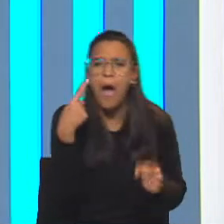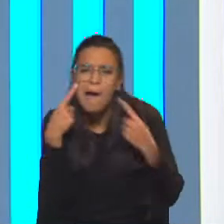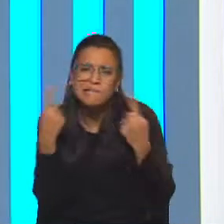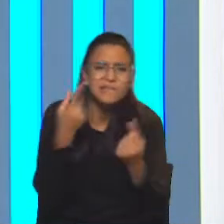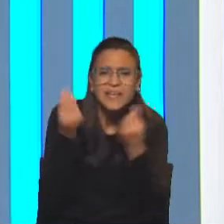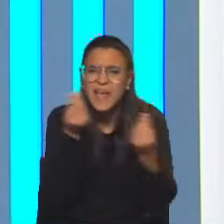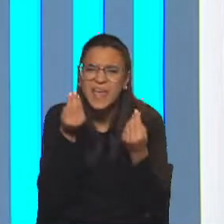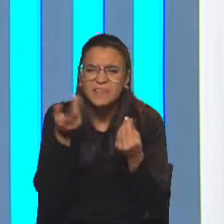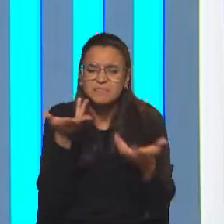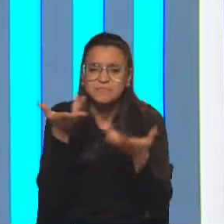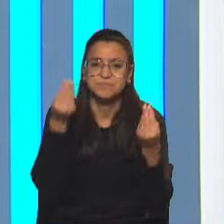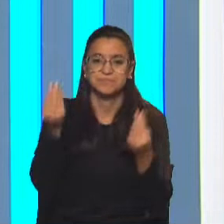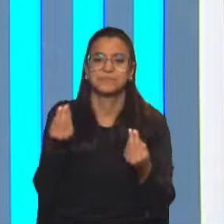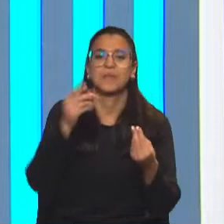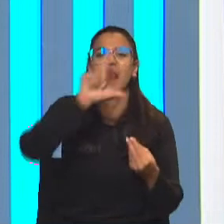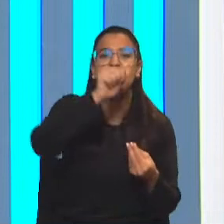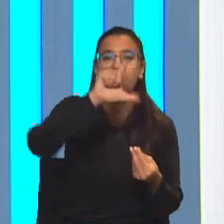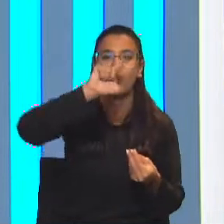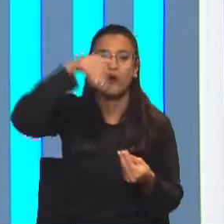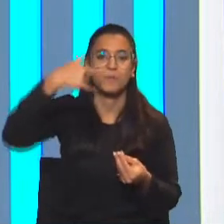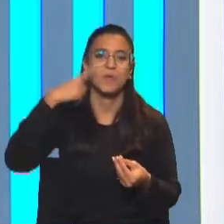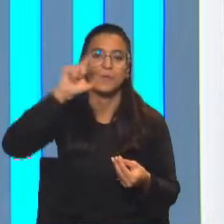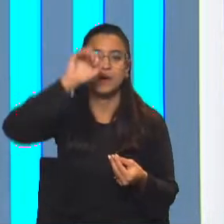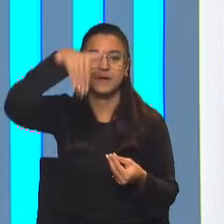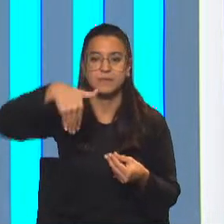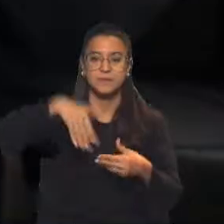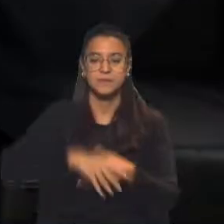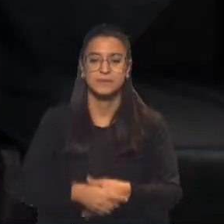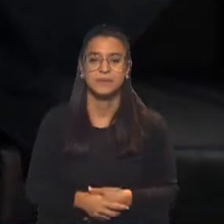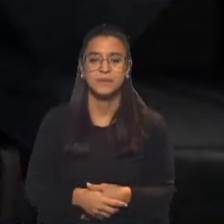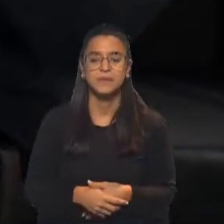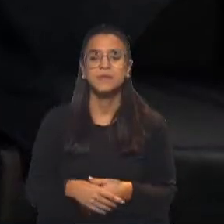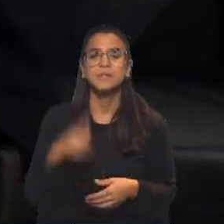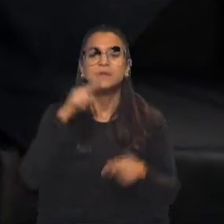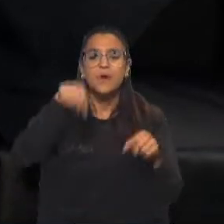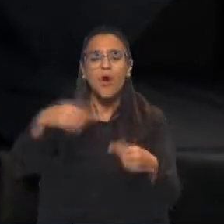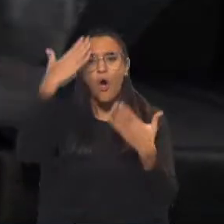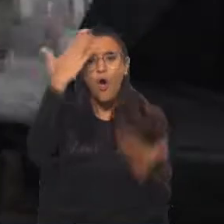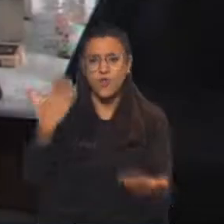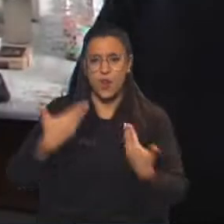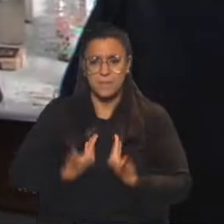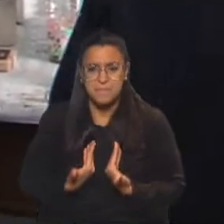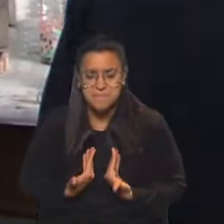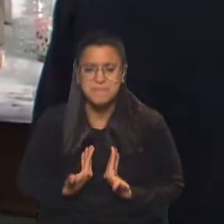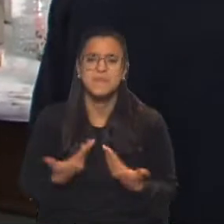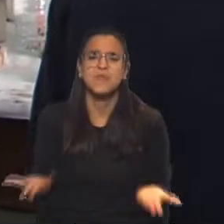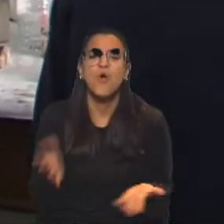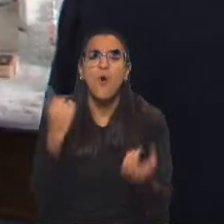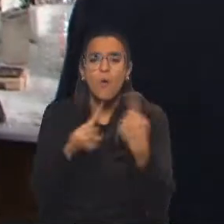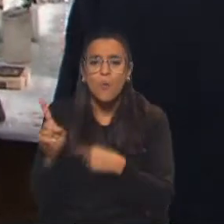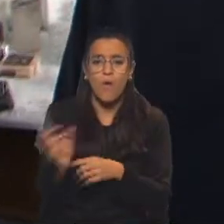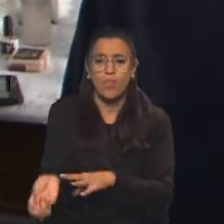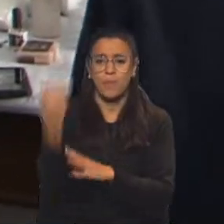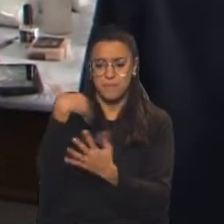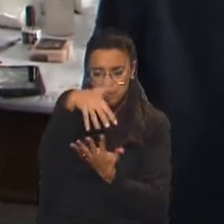de qué se habla la Comic Con en Argentina. Pero el honor es mío, porque cuando me llegó el